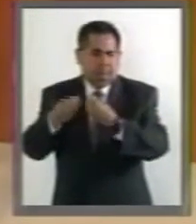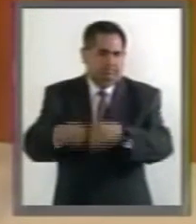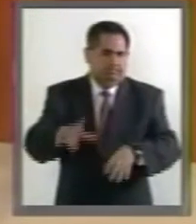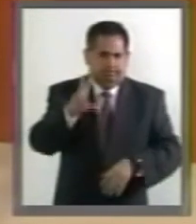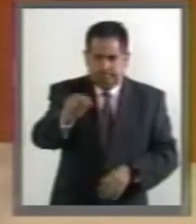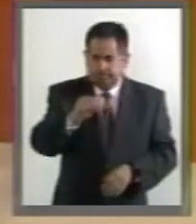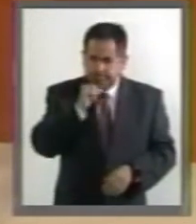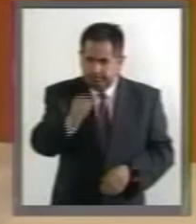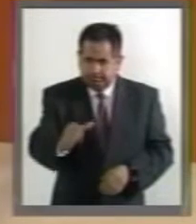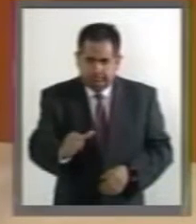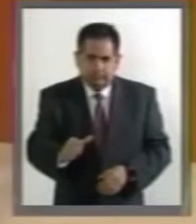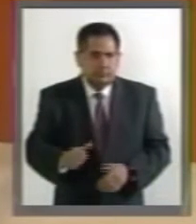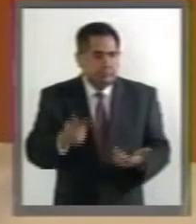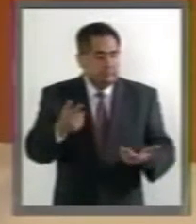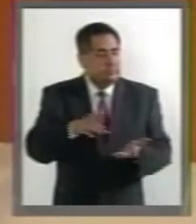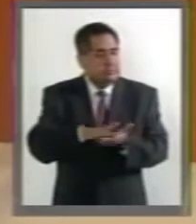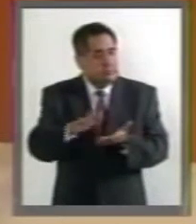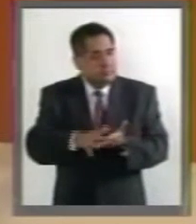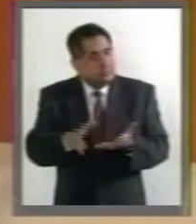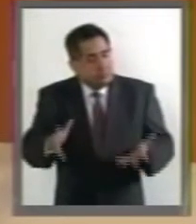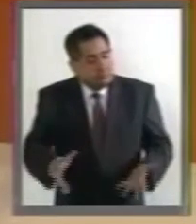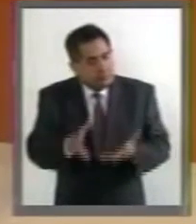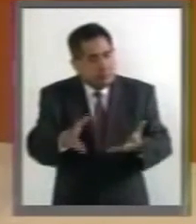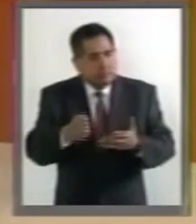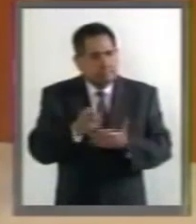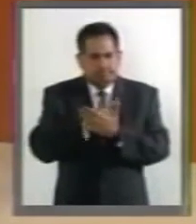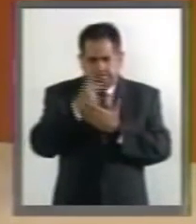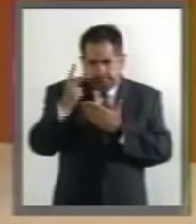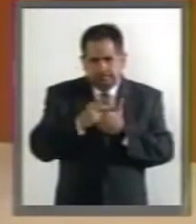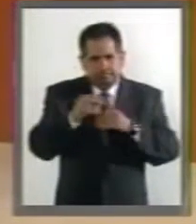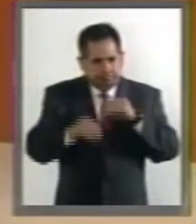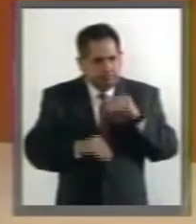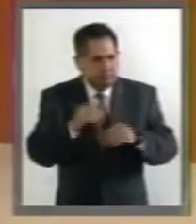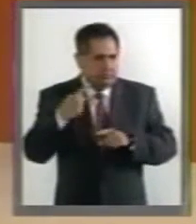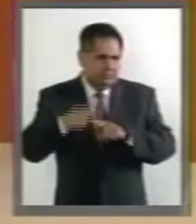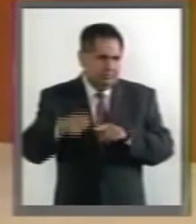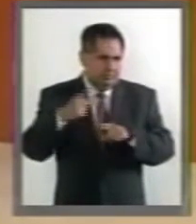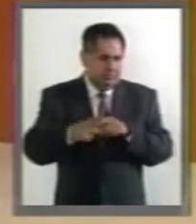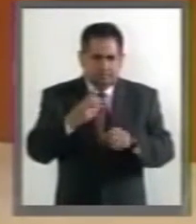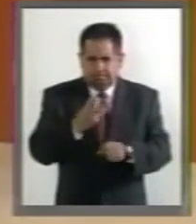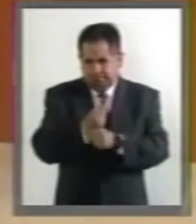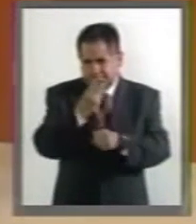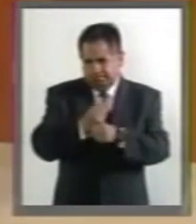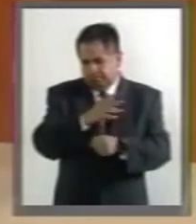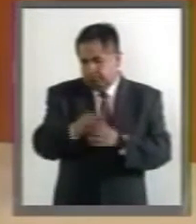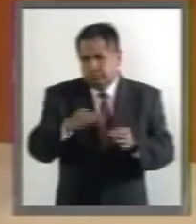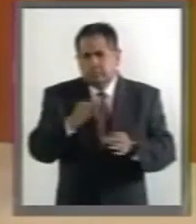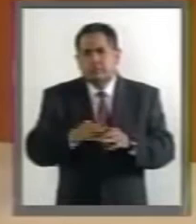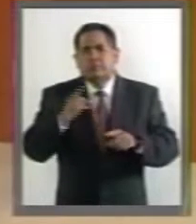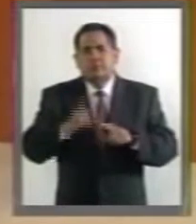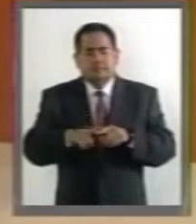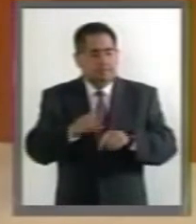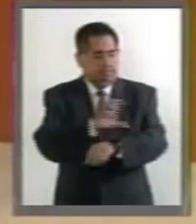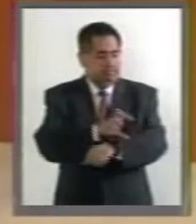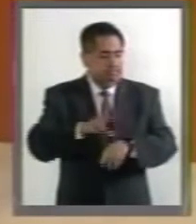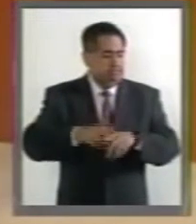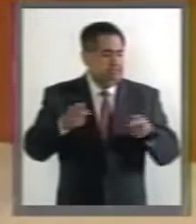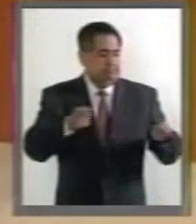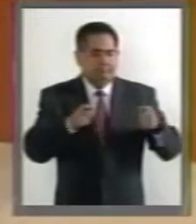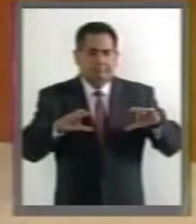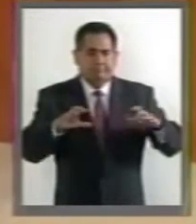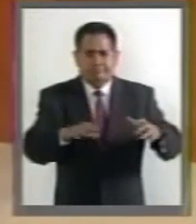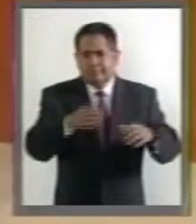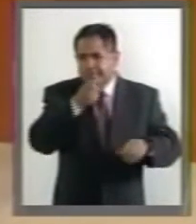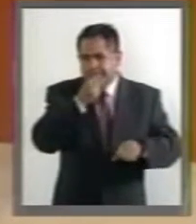impulsar a partir de la prevención legal de estos programas integrales de reparación, la coordinación de acciones entre